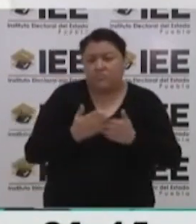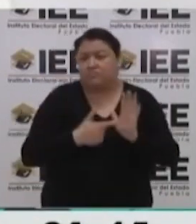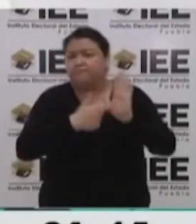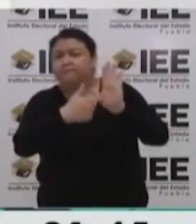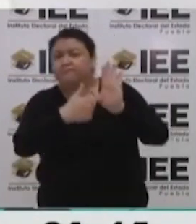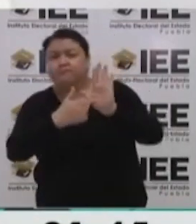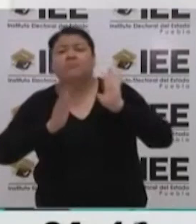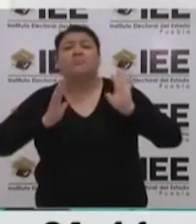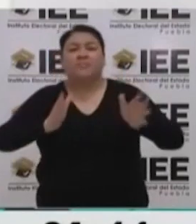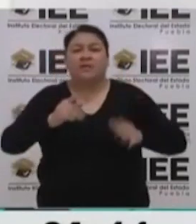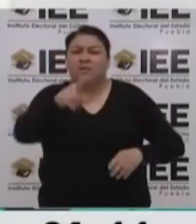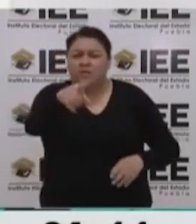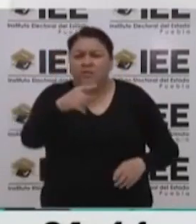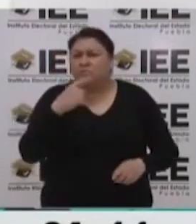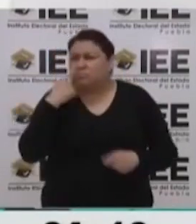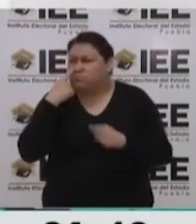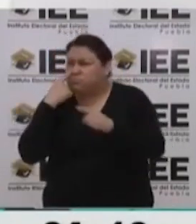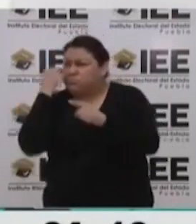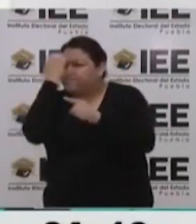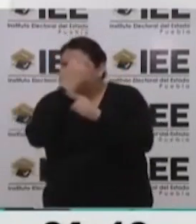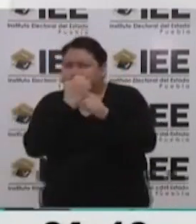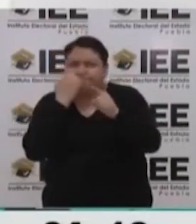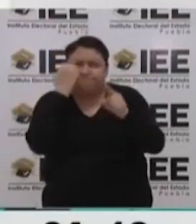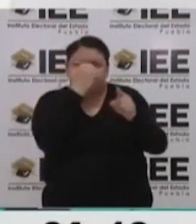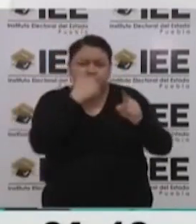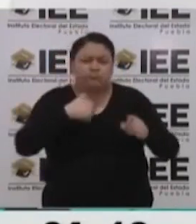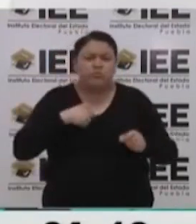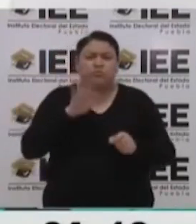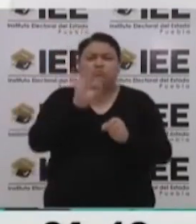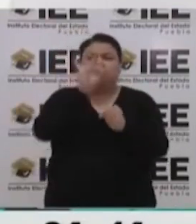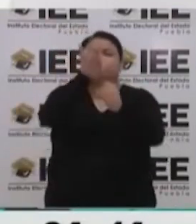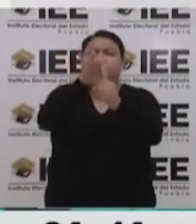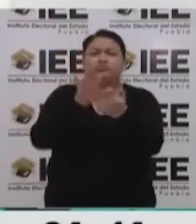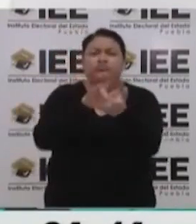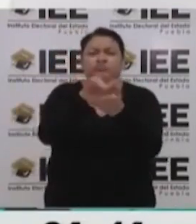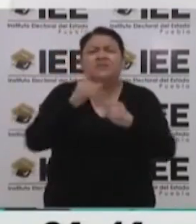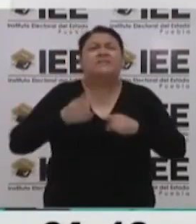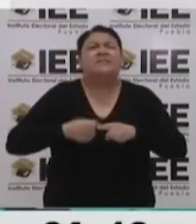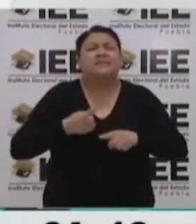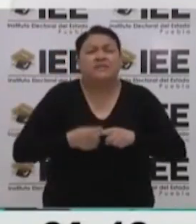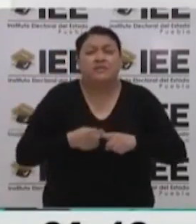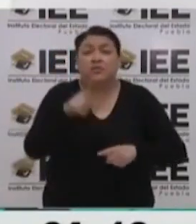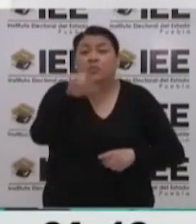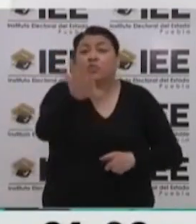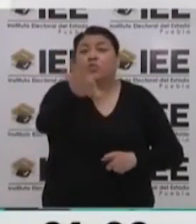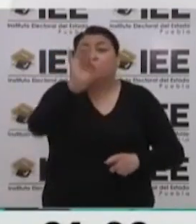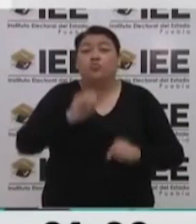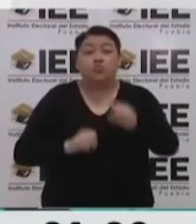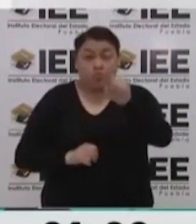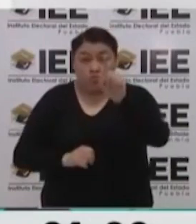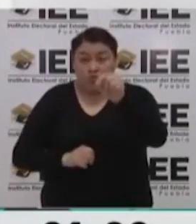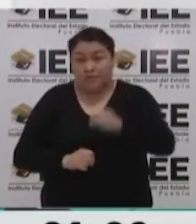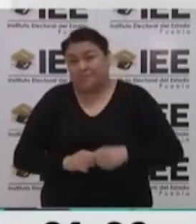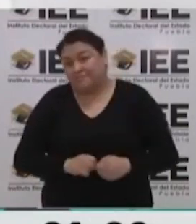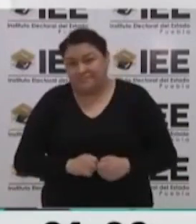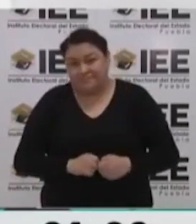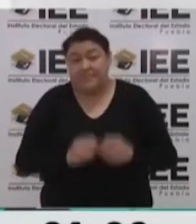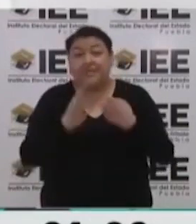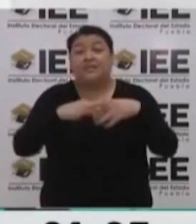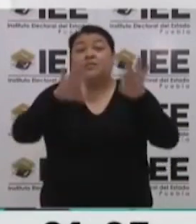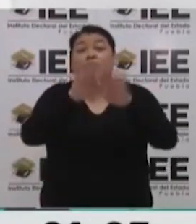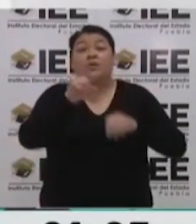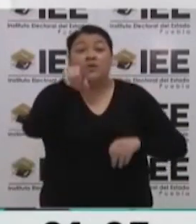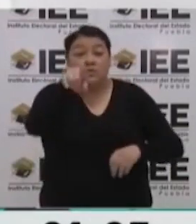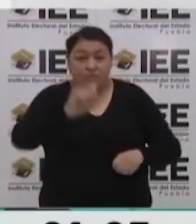que analices realmente cuál va a ser tu voto o la congruencia del decide hacer es muy importante para ti